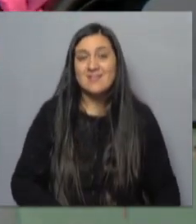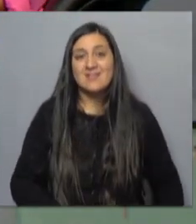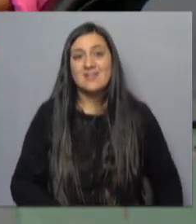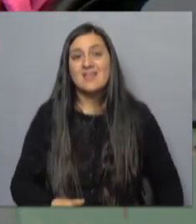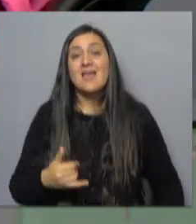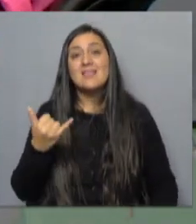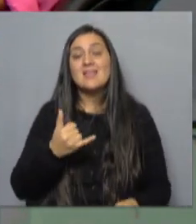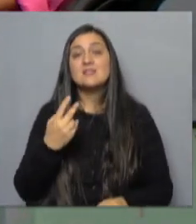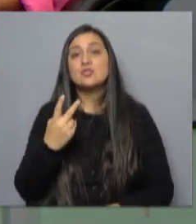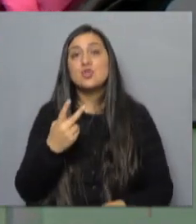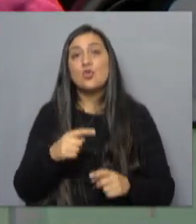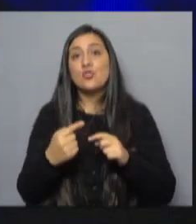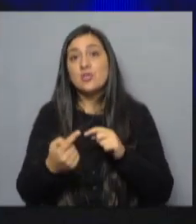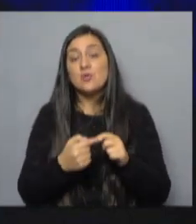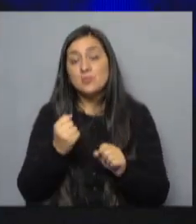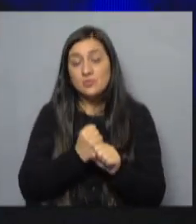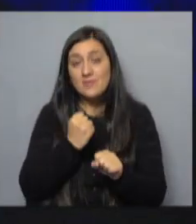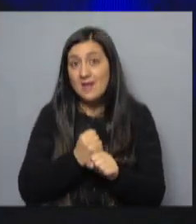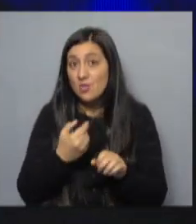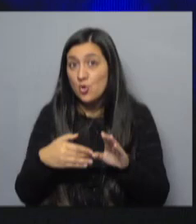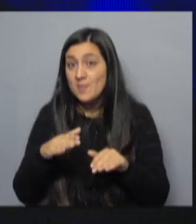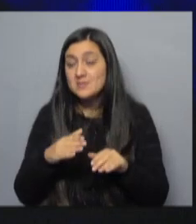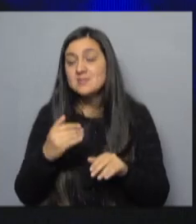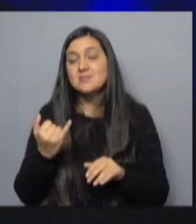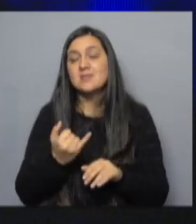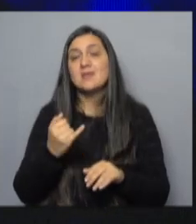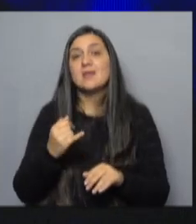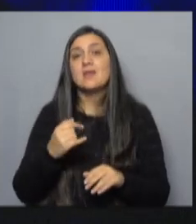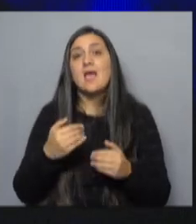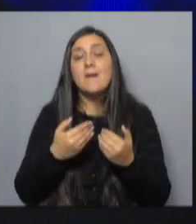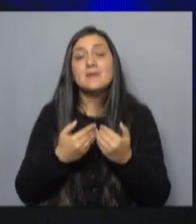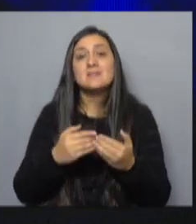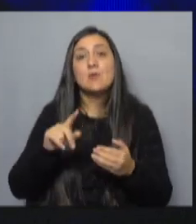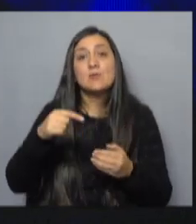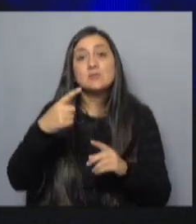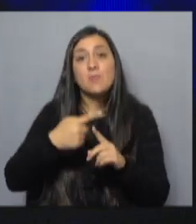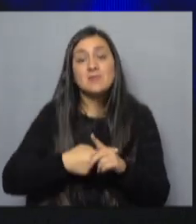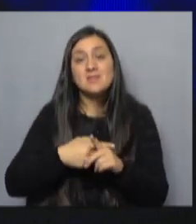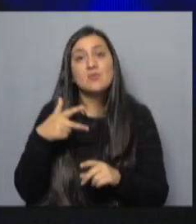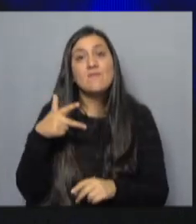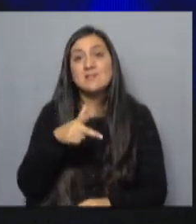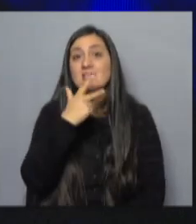2 discos, pero ¿estás trabajando en algo más? Estoy trabajando en un par de temas, pero ahora el mes que viene, a principio del mes que viene, se viene una